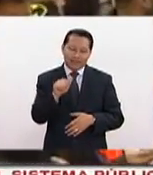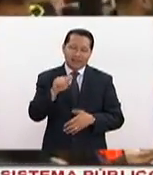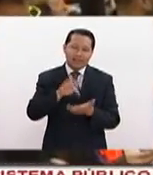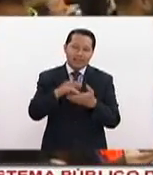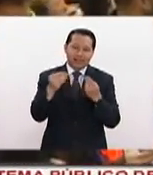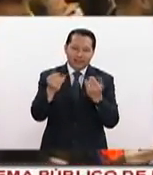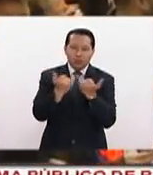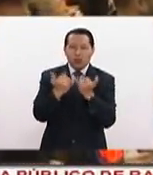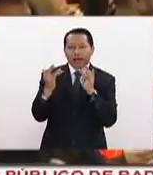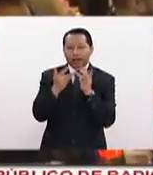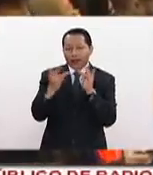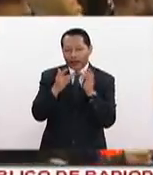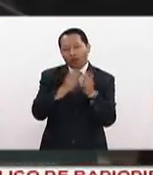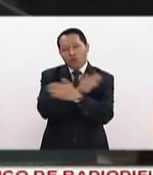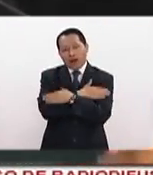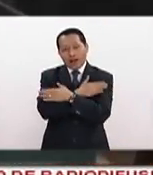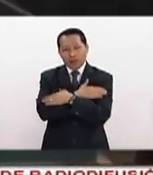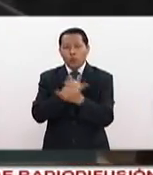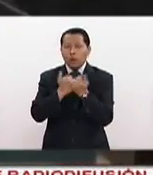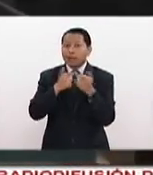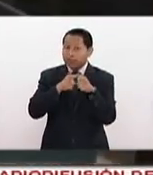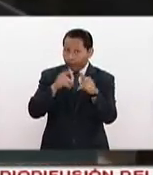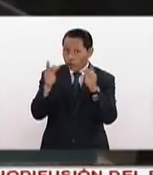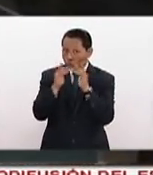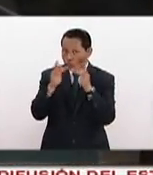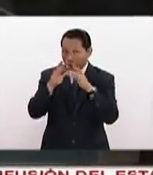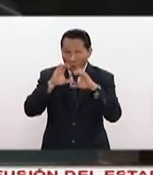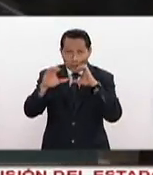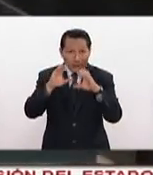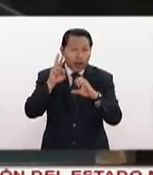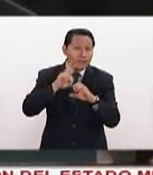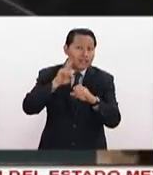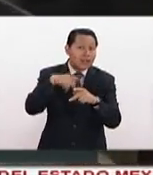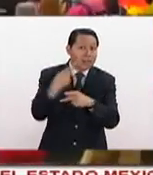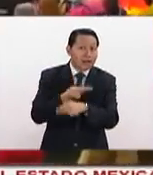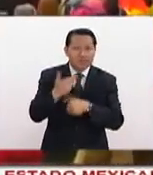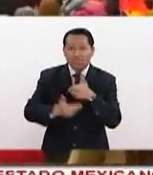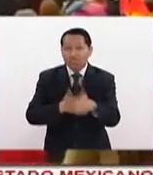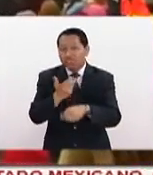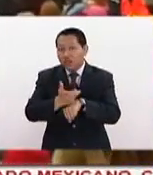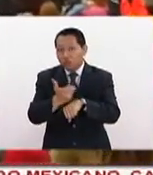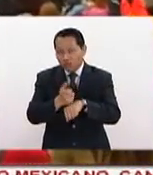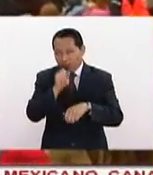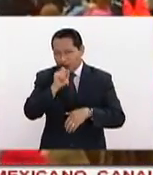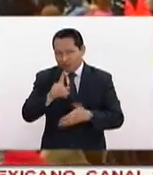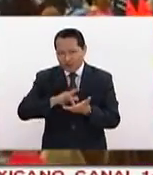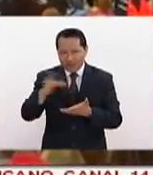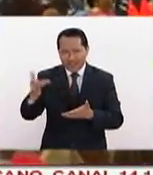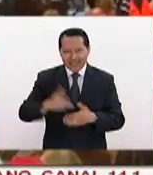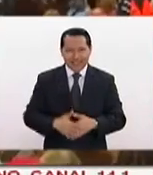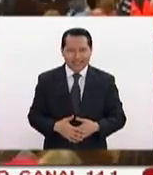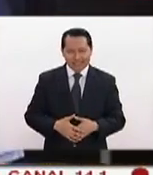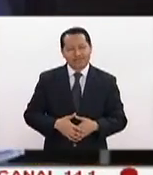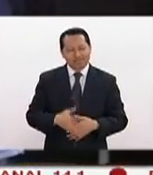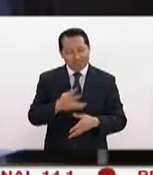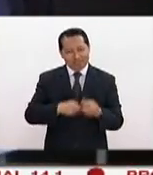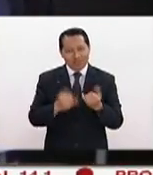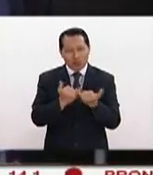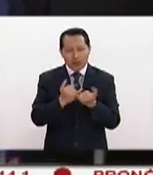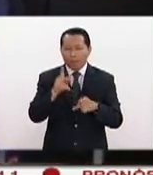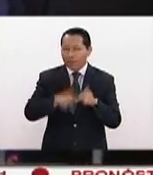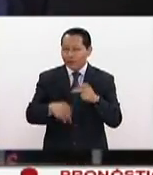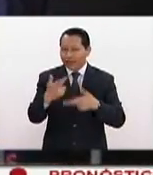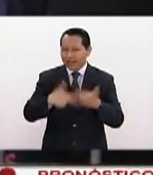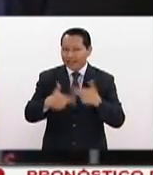gracias por estar con nosotros esta mañana. Un fuerte abrazo, mantendremos la comunicación a ver cómo se desarrolla este suceso allá en los Estados Unidos. Gracias. Gracias. Una